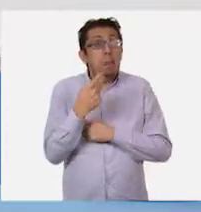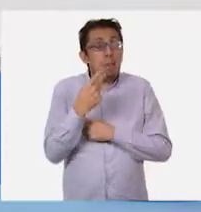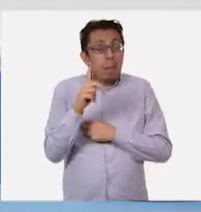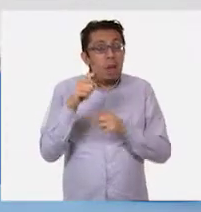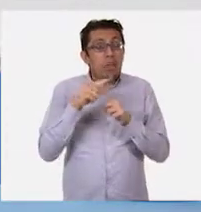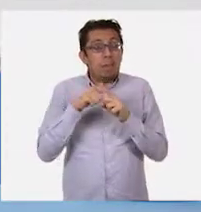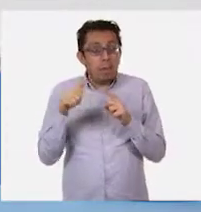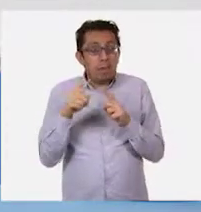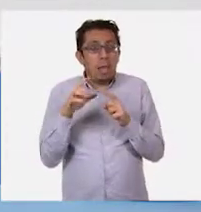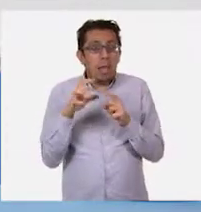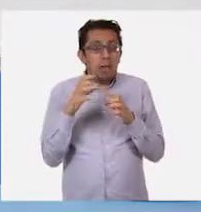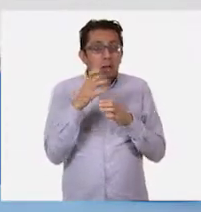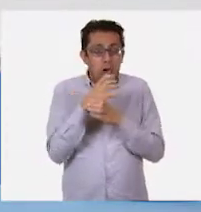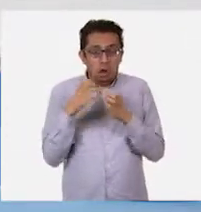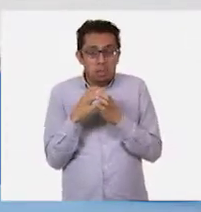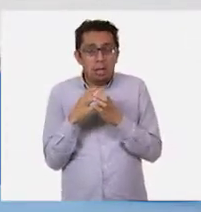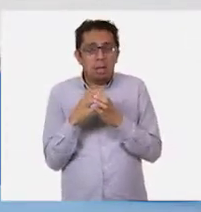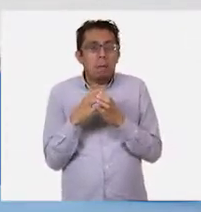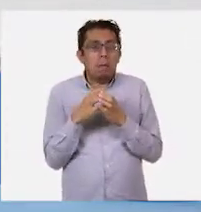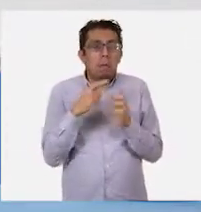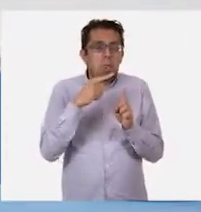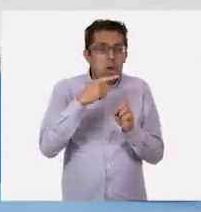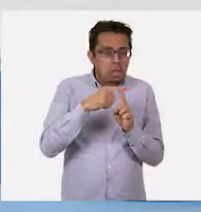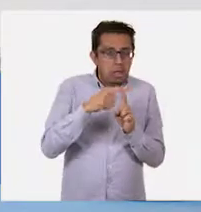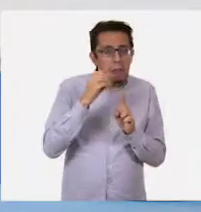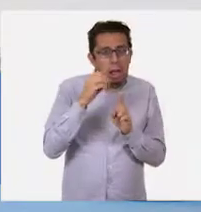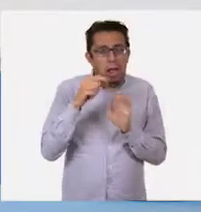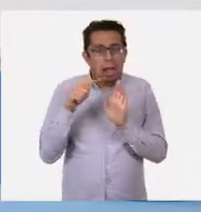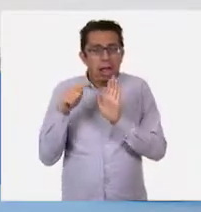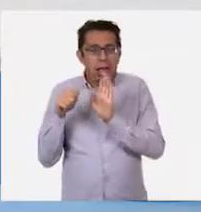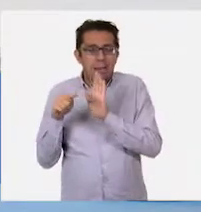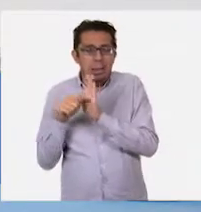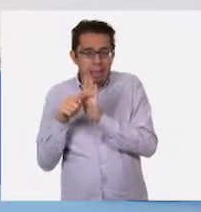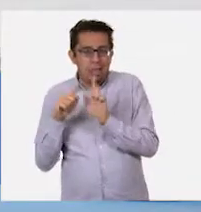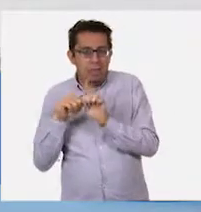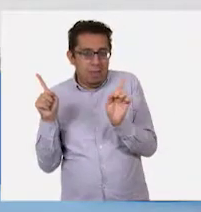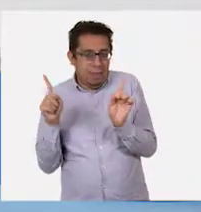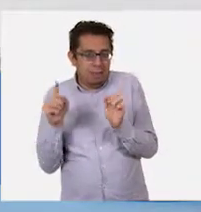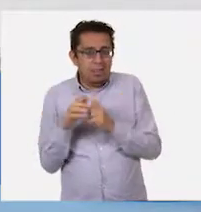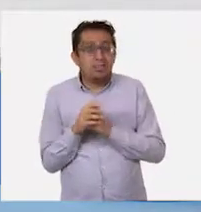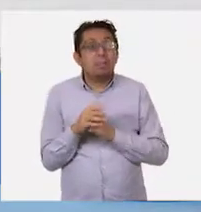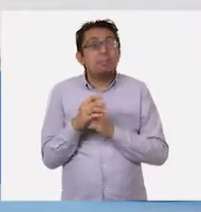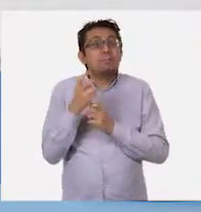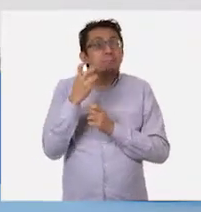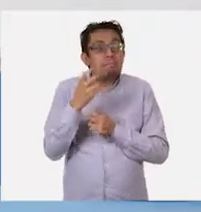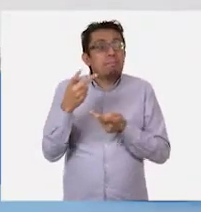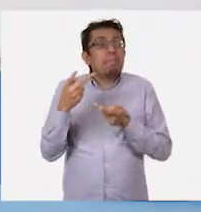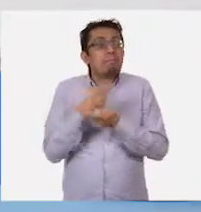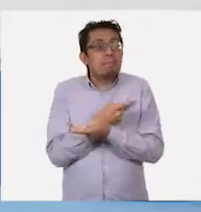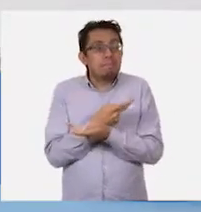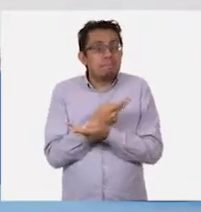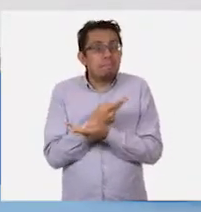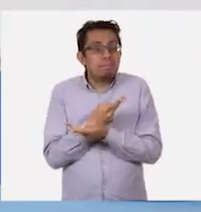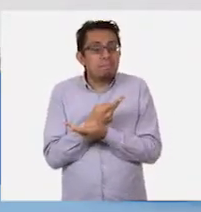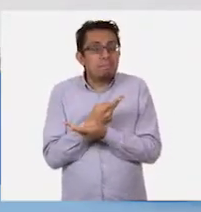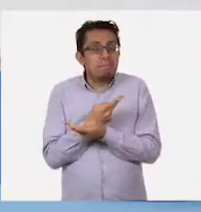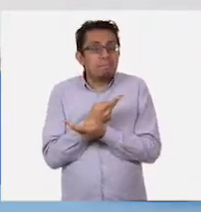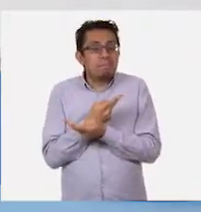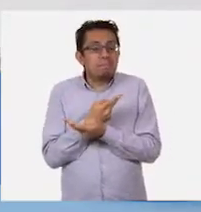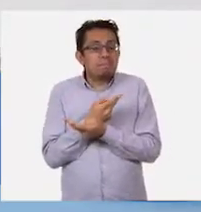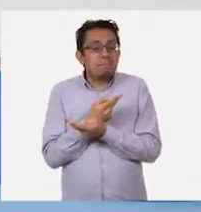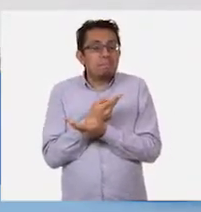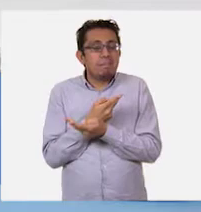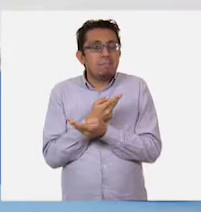cargas diferentes, es decir, uno tiene carga positiva y el otro tiene carga